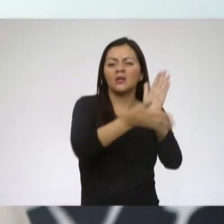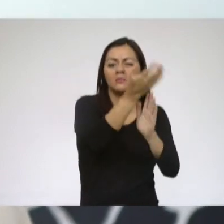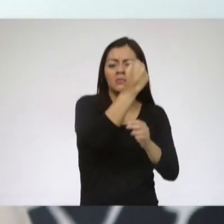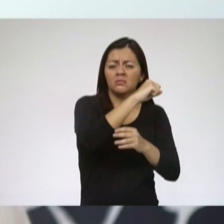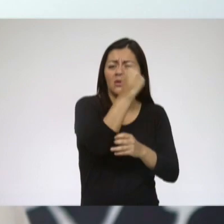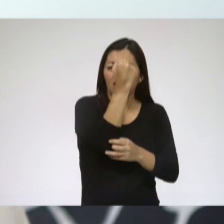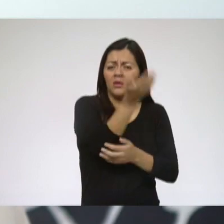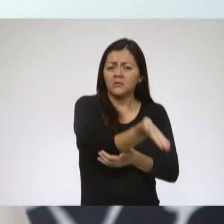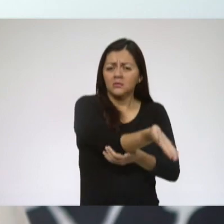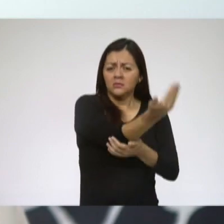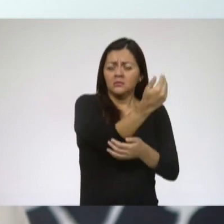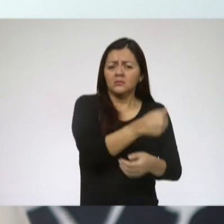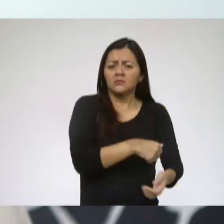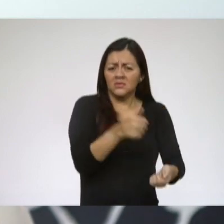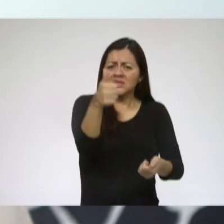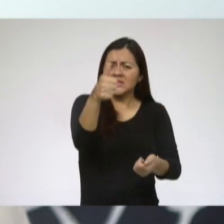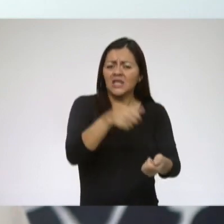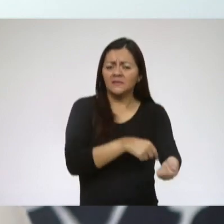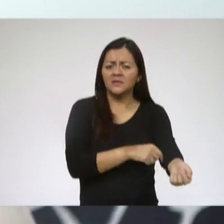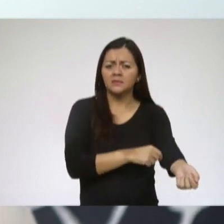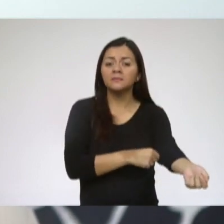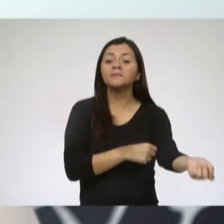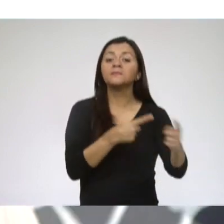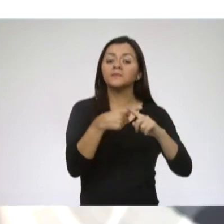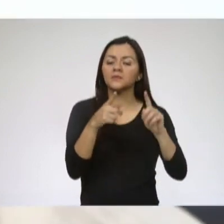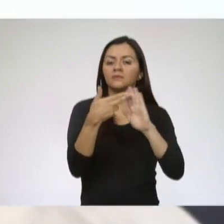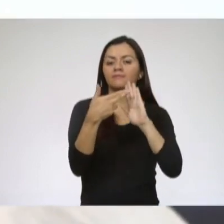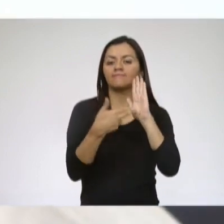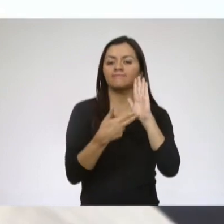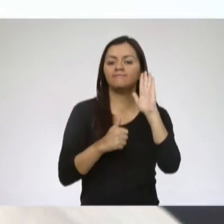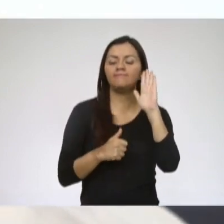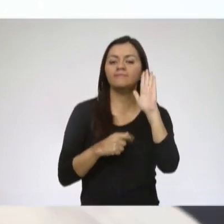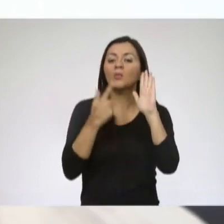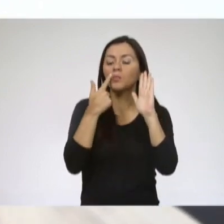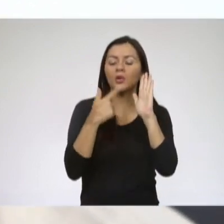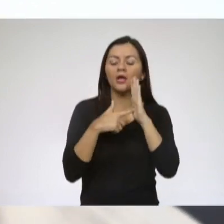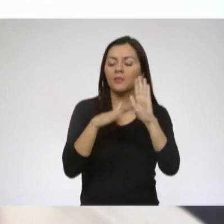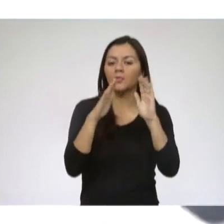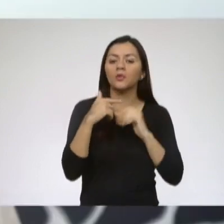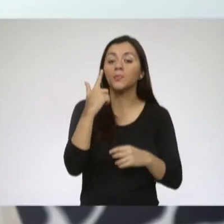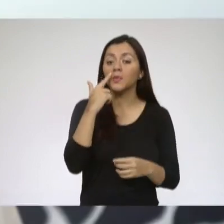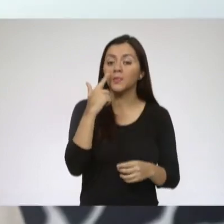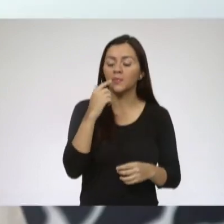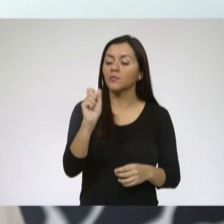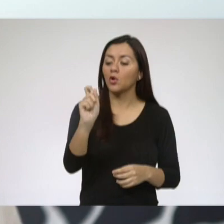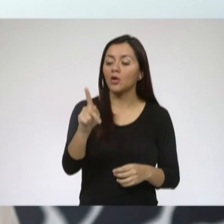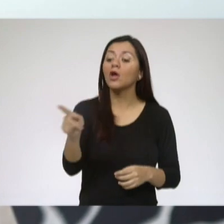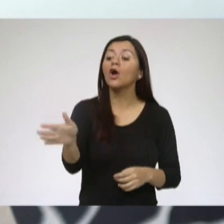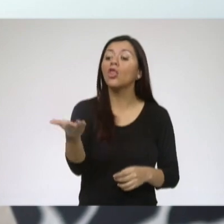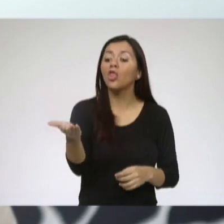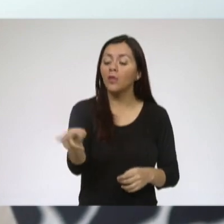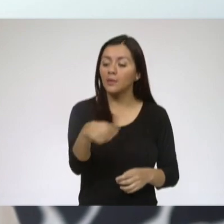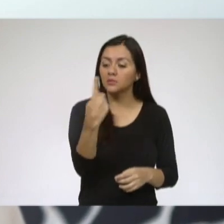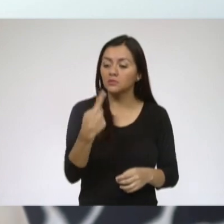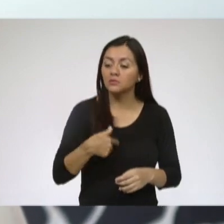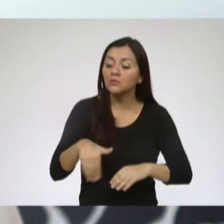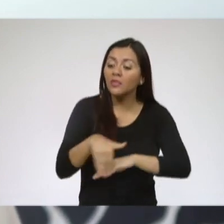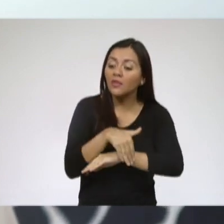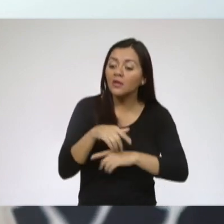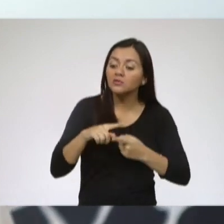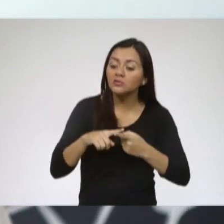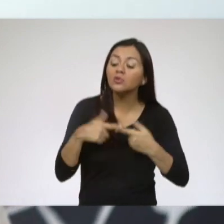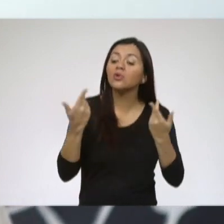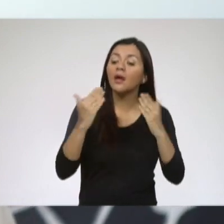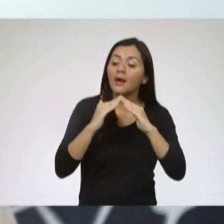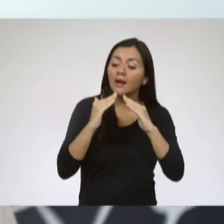tiene derecho, está muy bien, pero con reglas. Por ejemplo, un papá podría decirle, mira hijo, quiero saber dónde vas a estar, quiero saber en qué